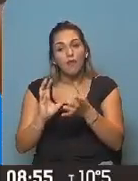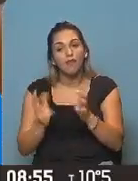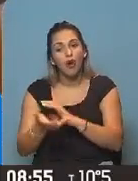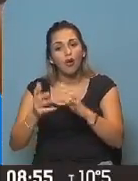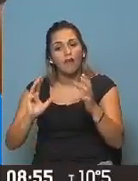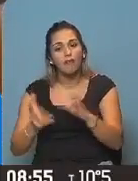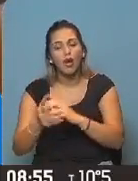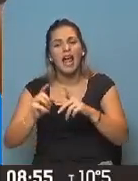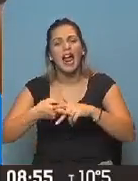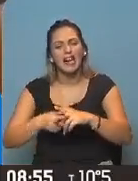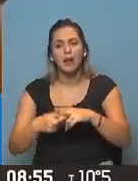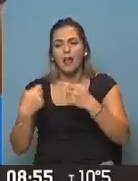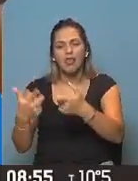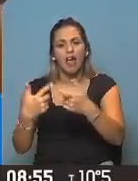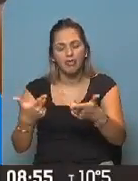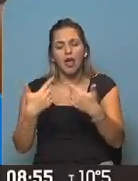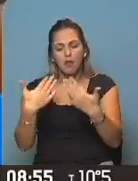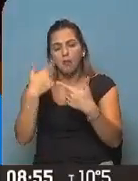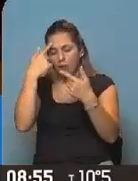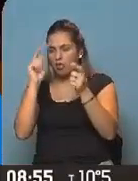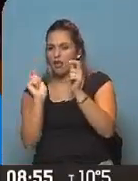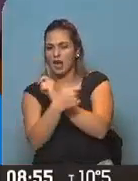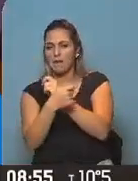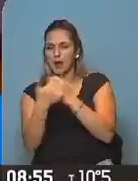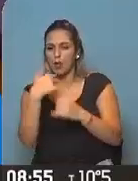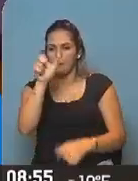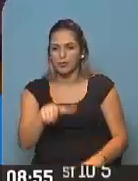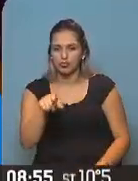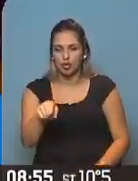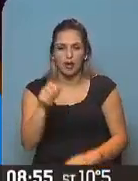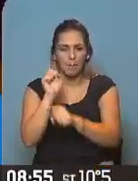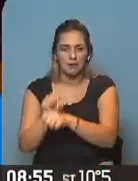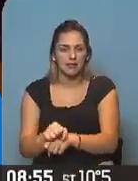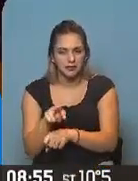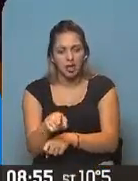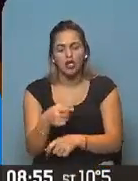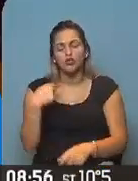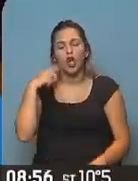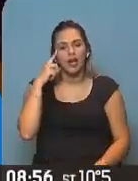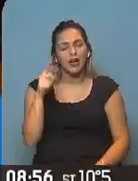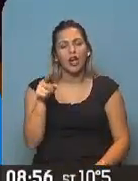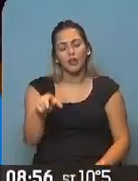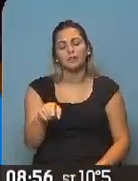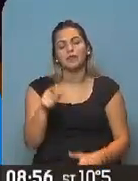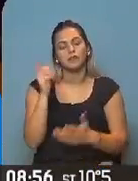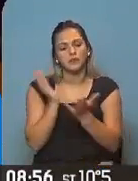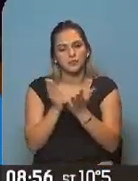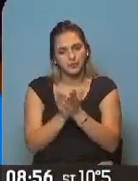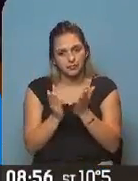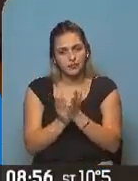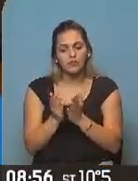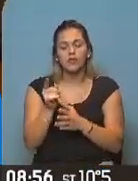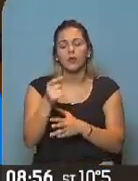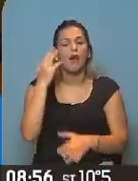proyectos distintos, ambiciones distintas. Exacto. Yo creo que ellos estudian a los grandes nombres de la